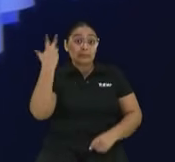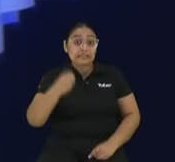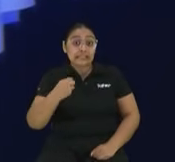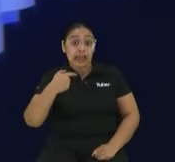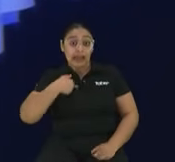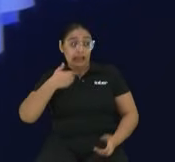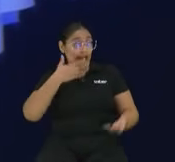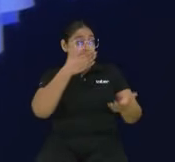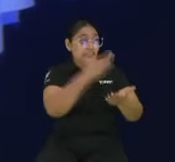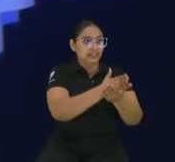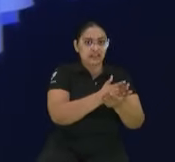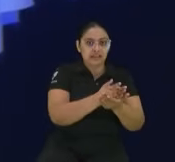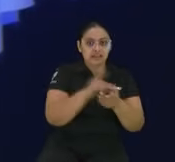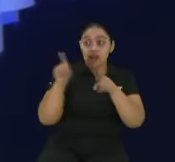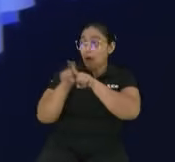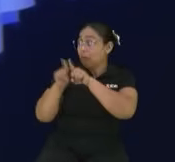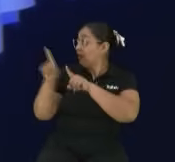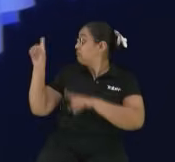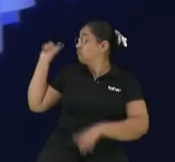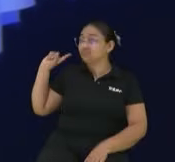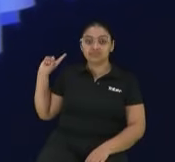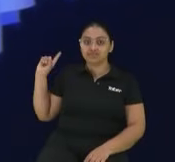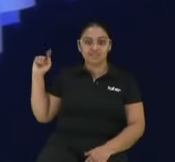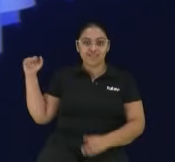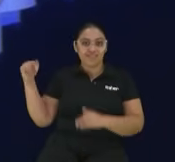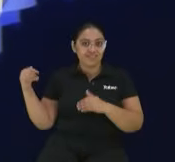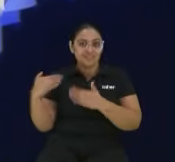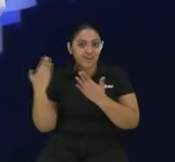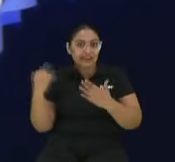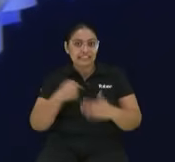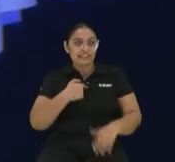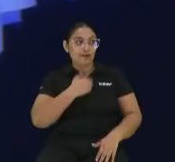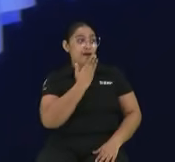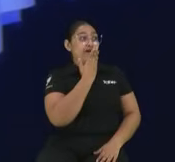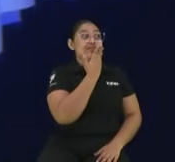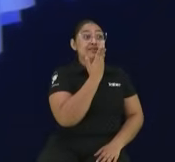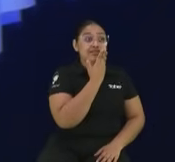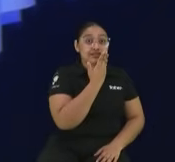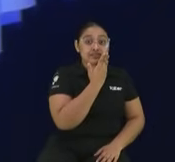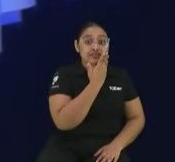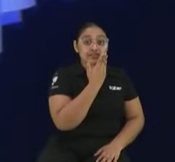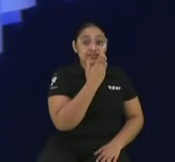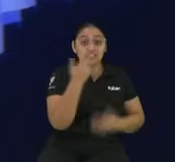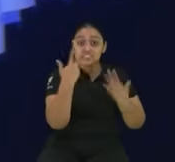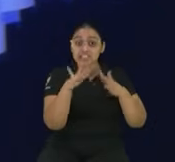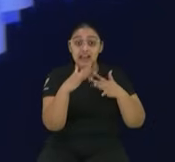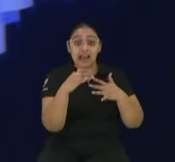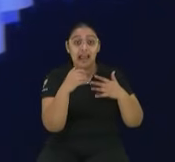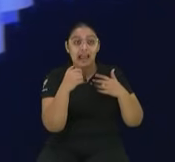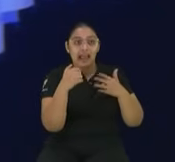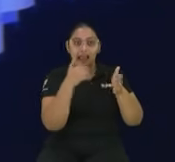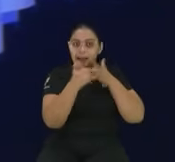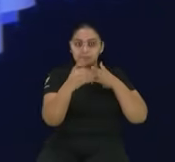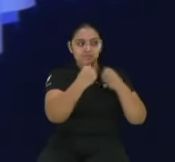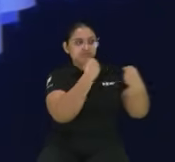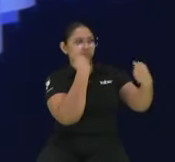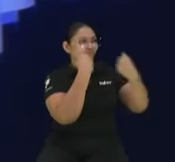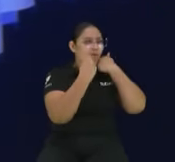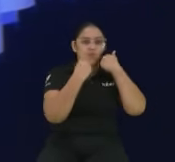entró con él más tardó en terminar de decir la primer chabacan que le habían reventado la trompa de